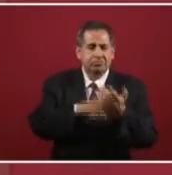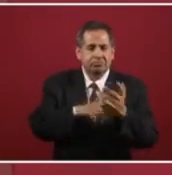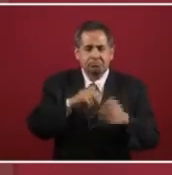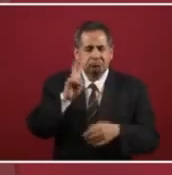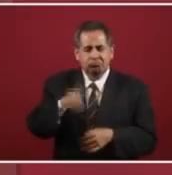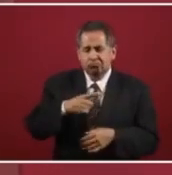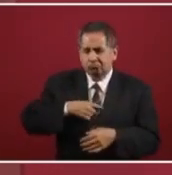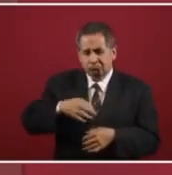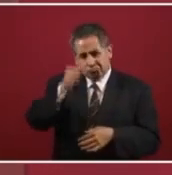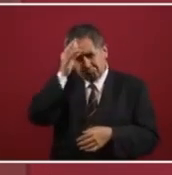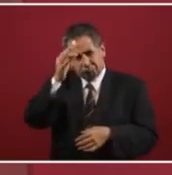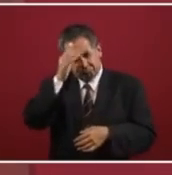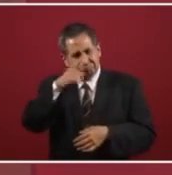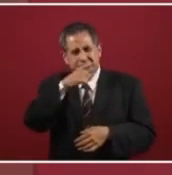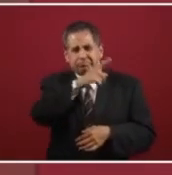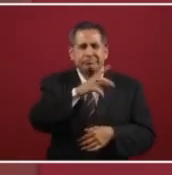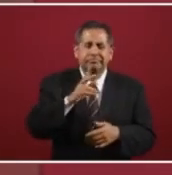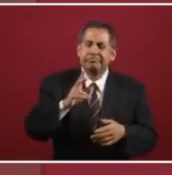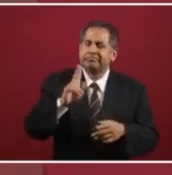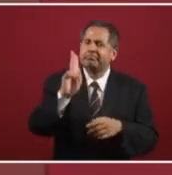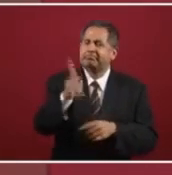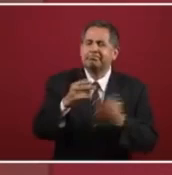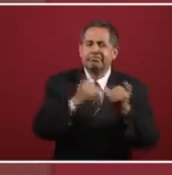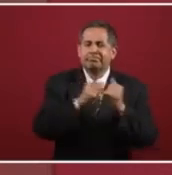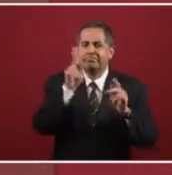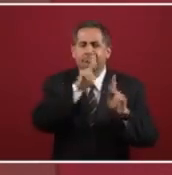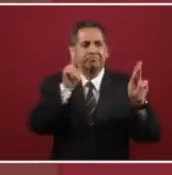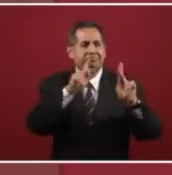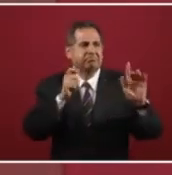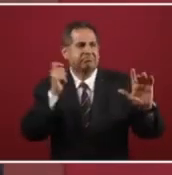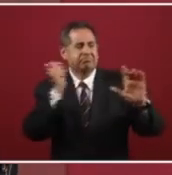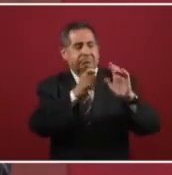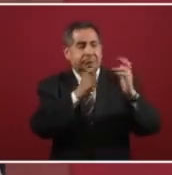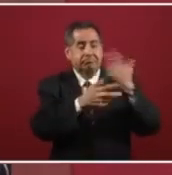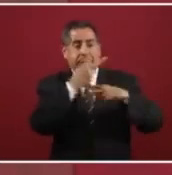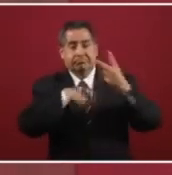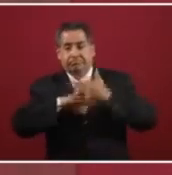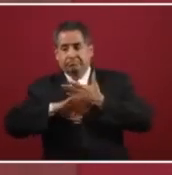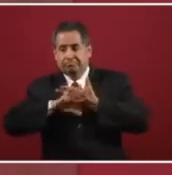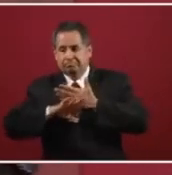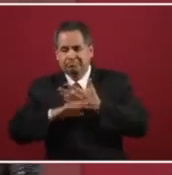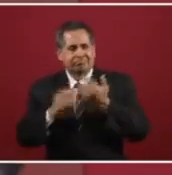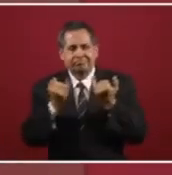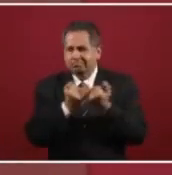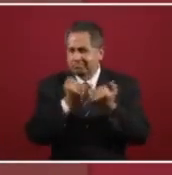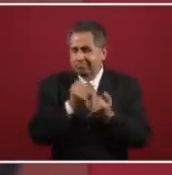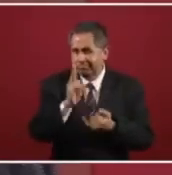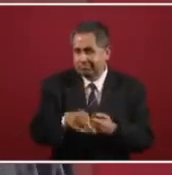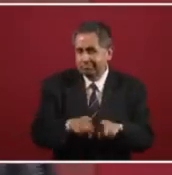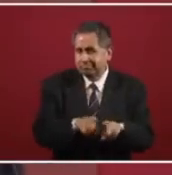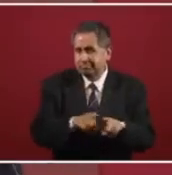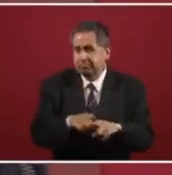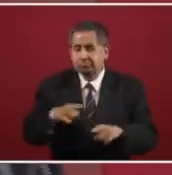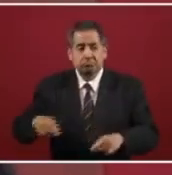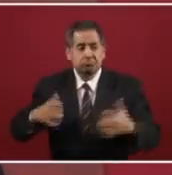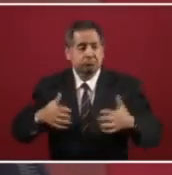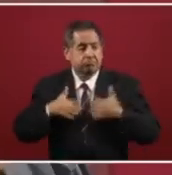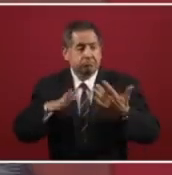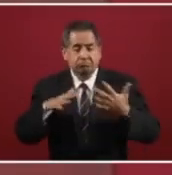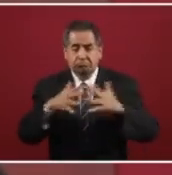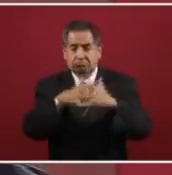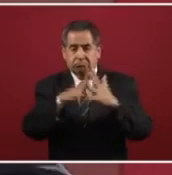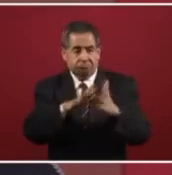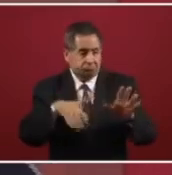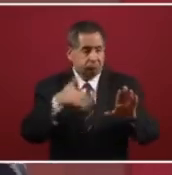lo tonto al avispero. Y eso desató esta violencia